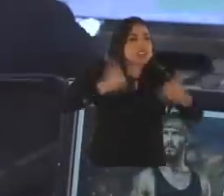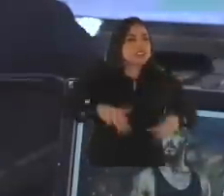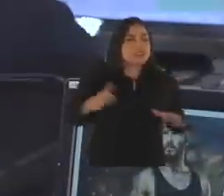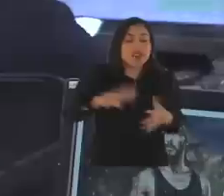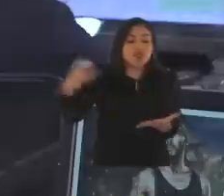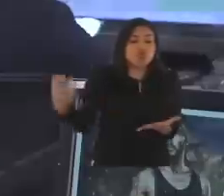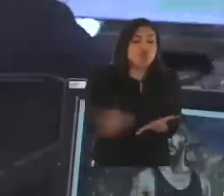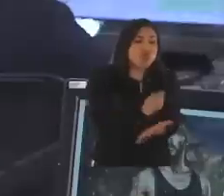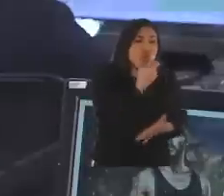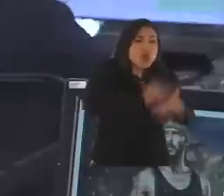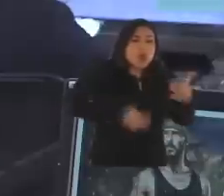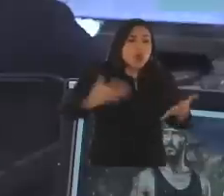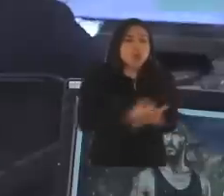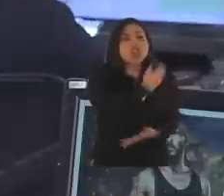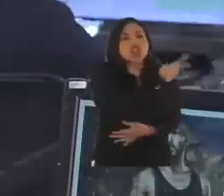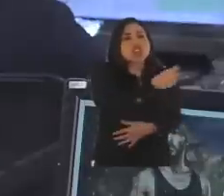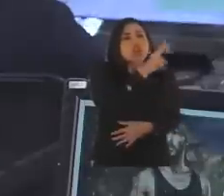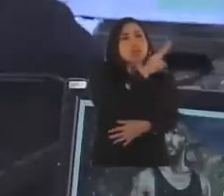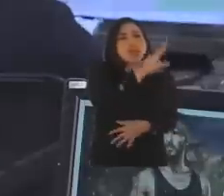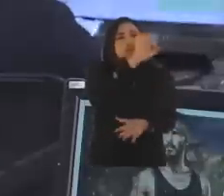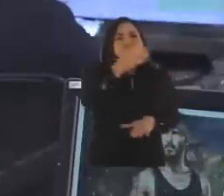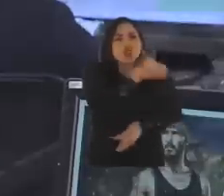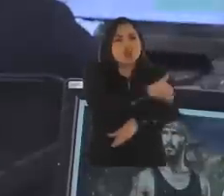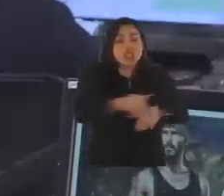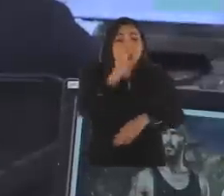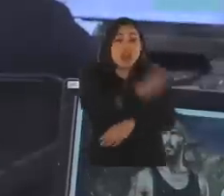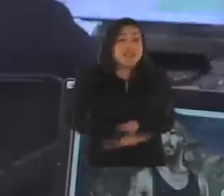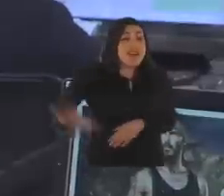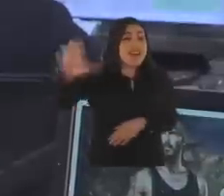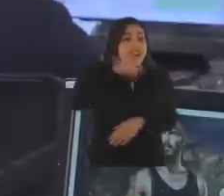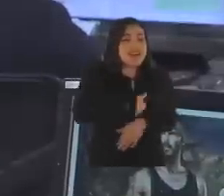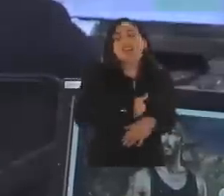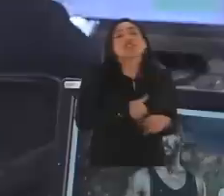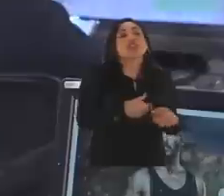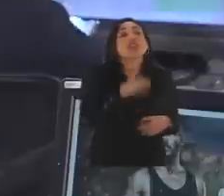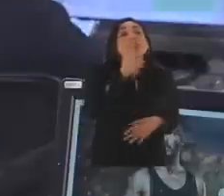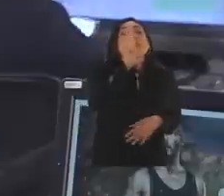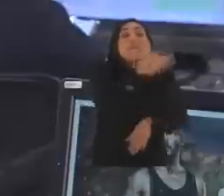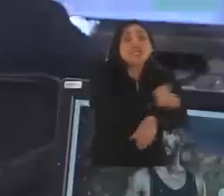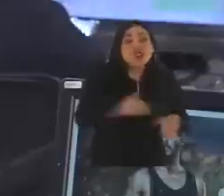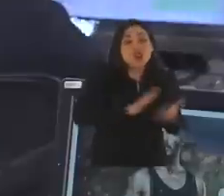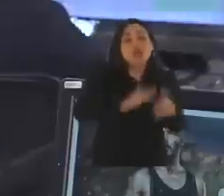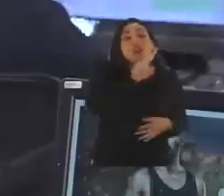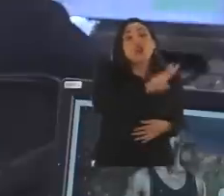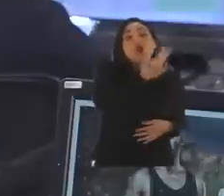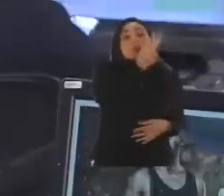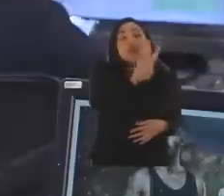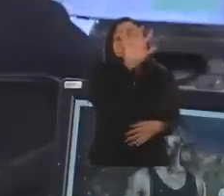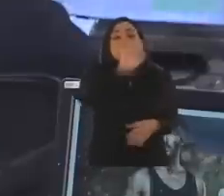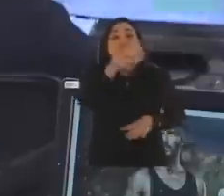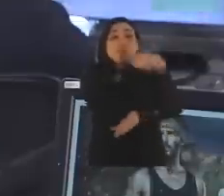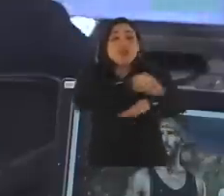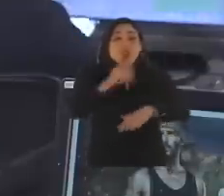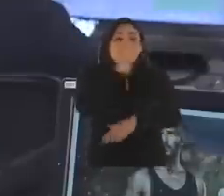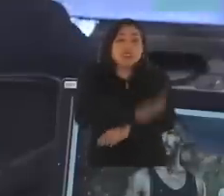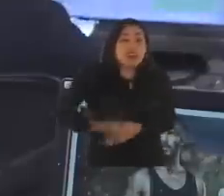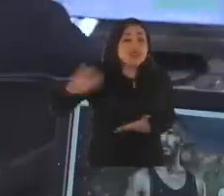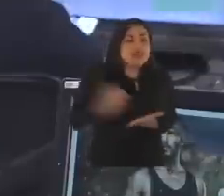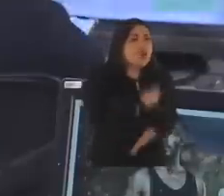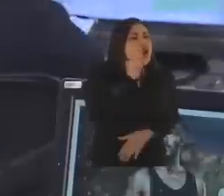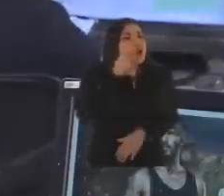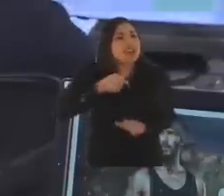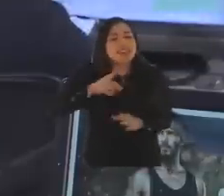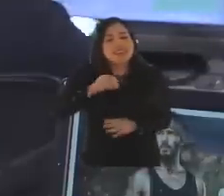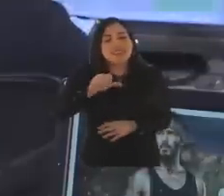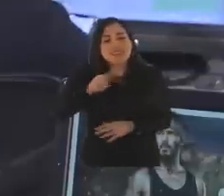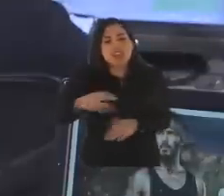un recaudo de impuestos de 228 millones de pesos en el país, 228 billones de pesos en el país. Esto, según la DIAN,